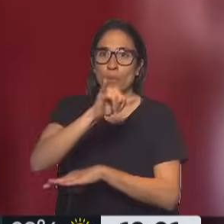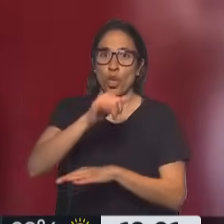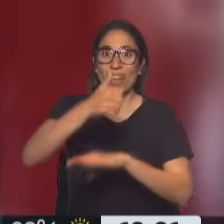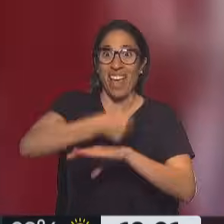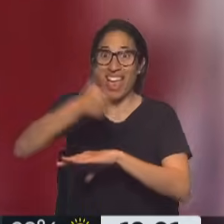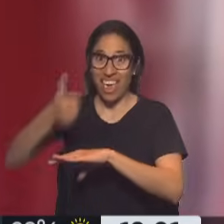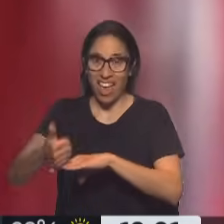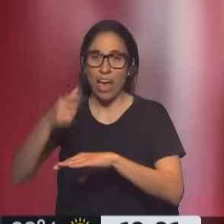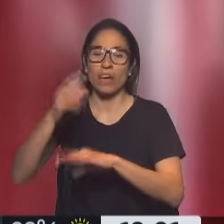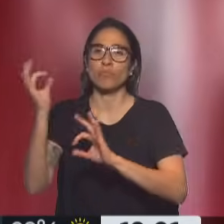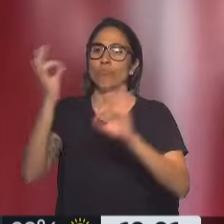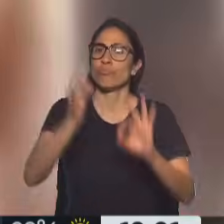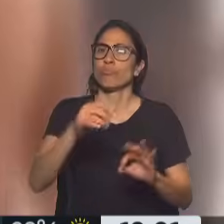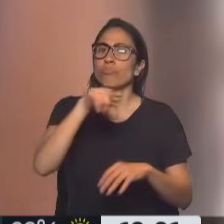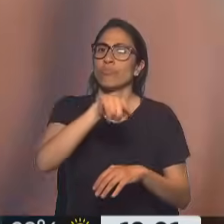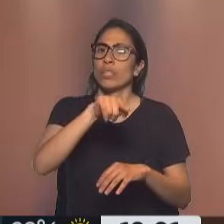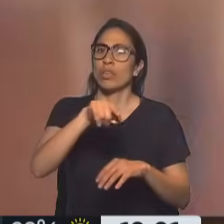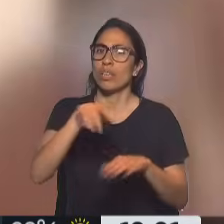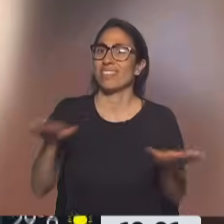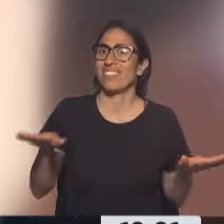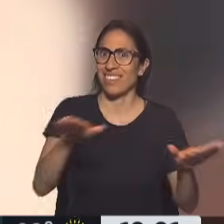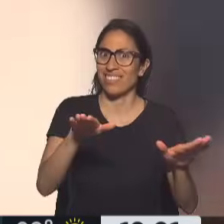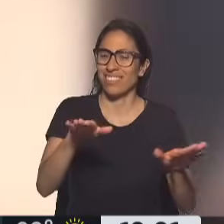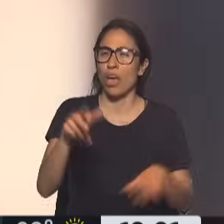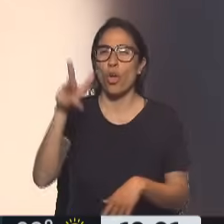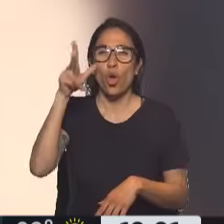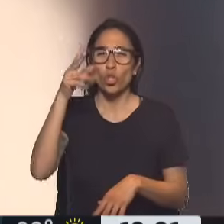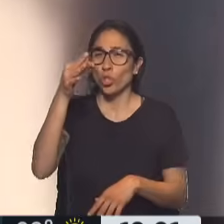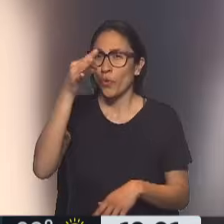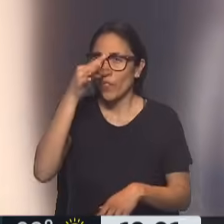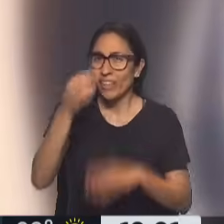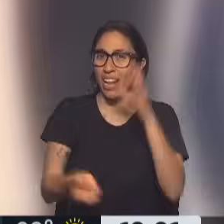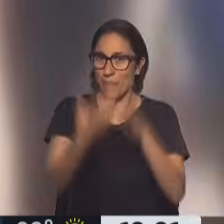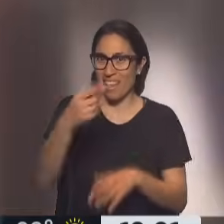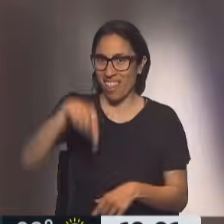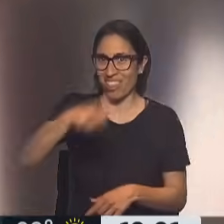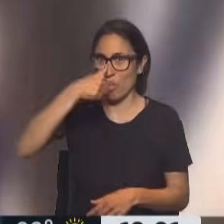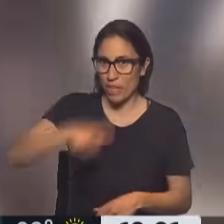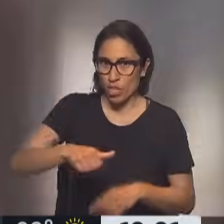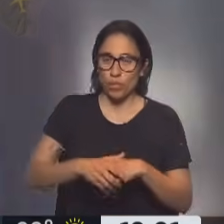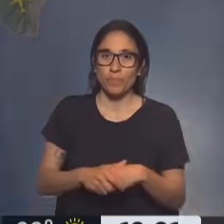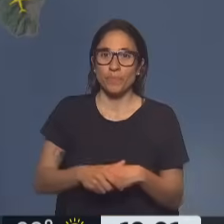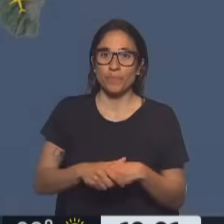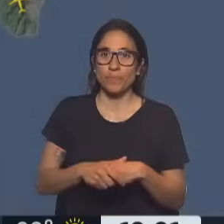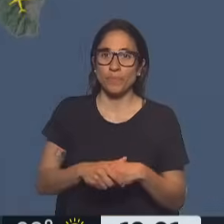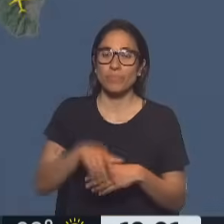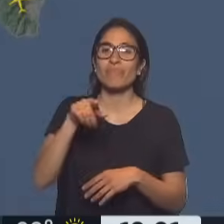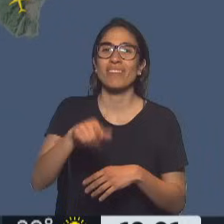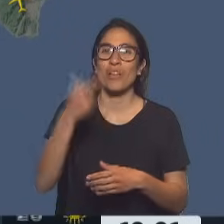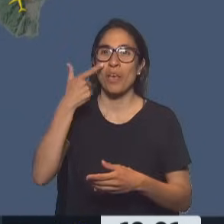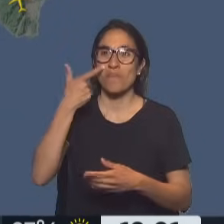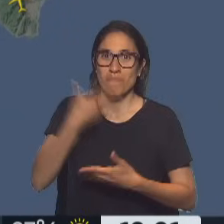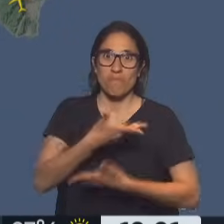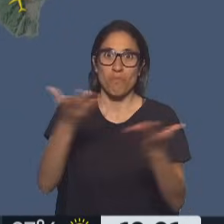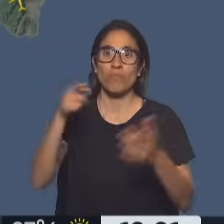al aeropuerto de seis Aproximadamente a las 8:20 de la mañana de este domingo compartimos con ustedes el Plan de vuelo a